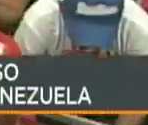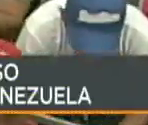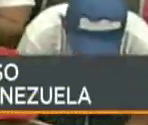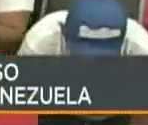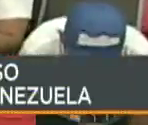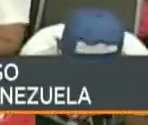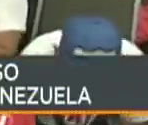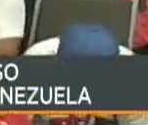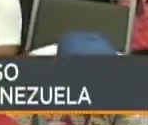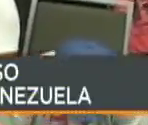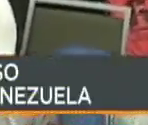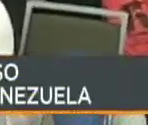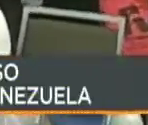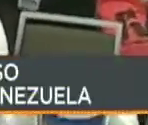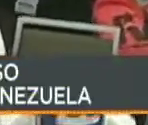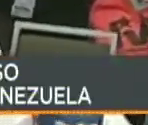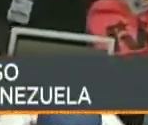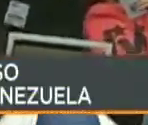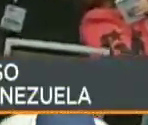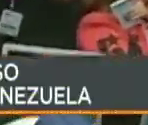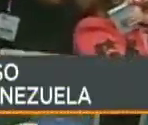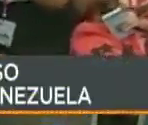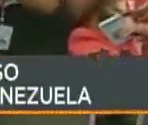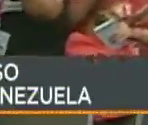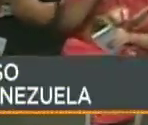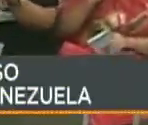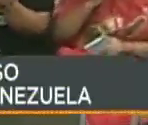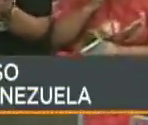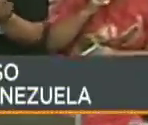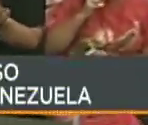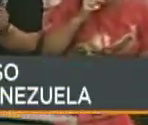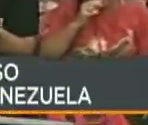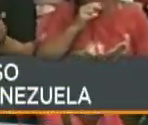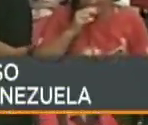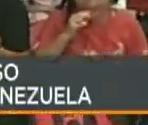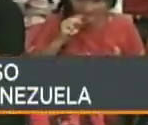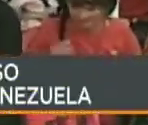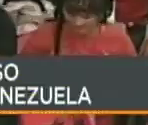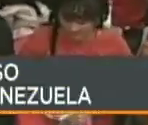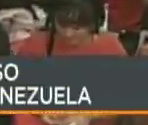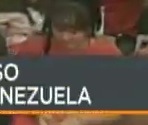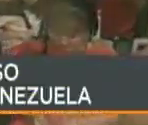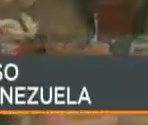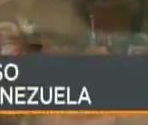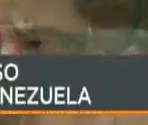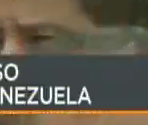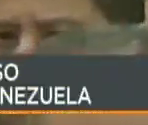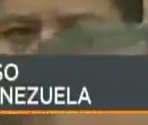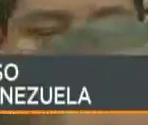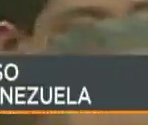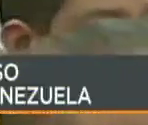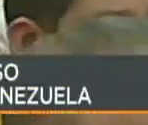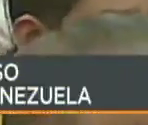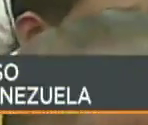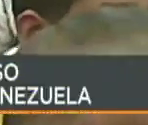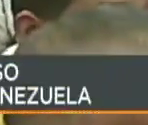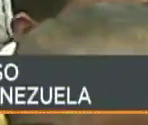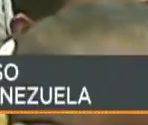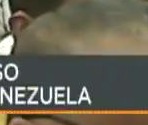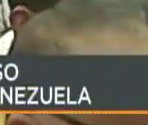y un ánimo presidente desbordante en verdad rápidamente para